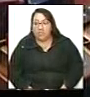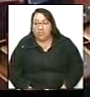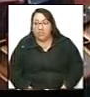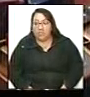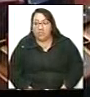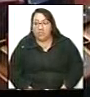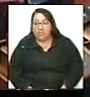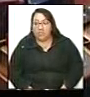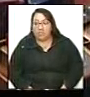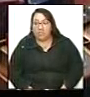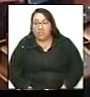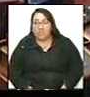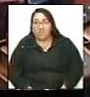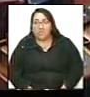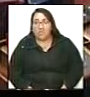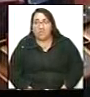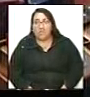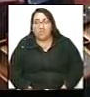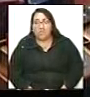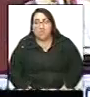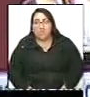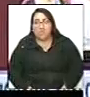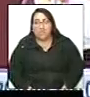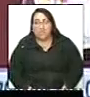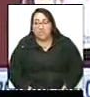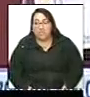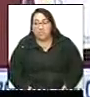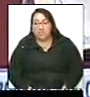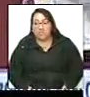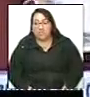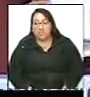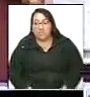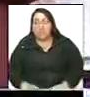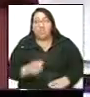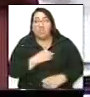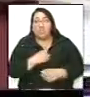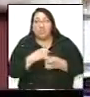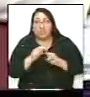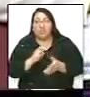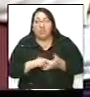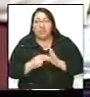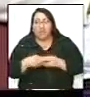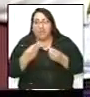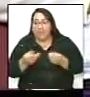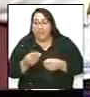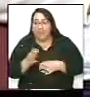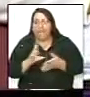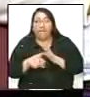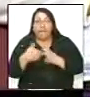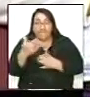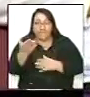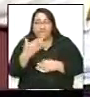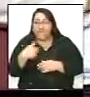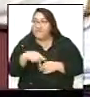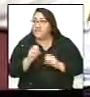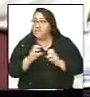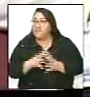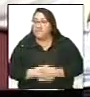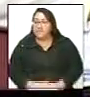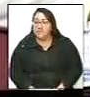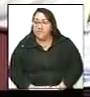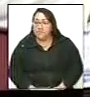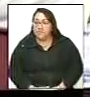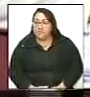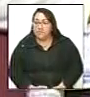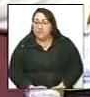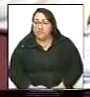Sí, ya la doctora Ábalos ha cerrado con el tema de la Ley Orgánica del Ministerio Público. Queda claro que va a alcanzar en los siguientes días la